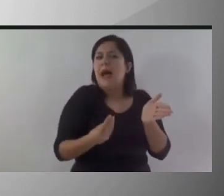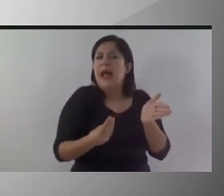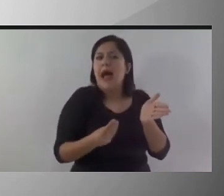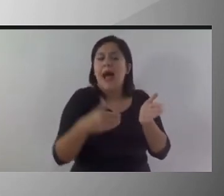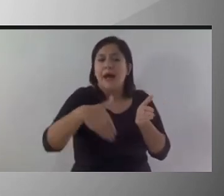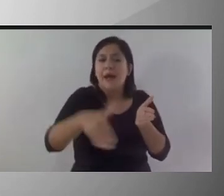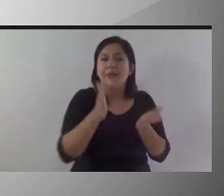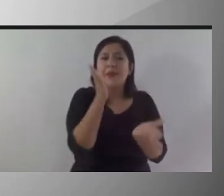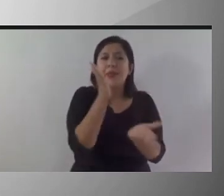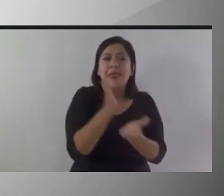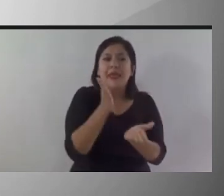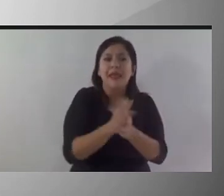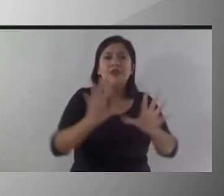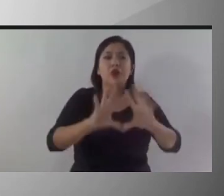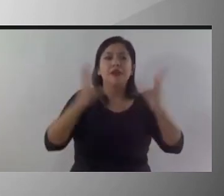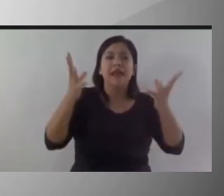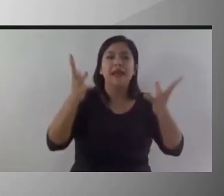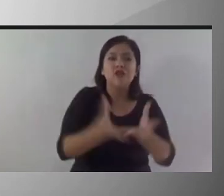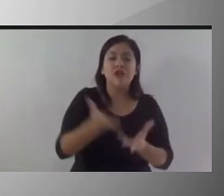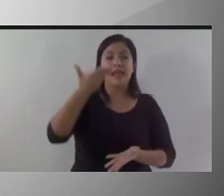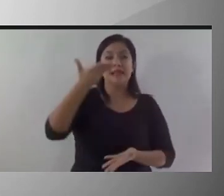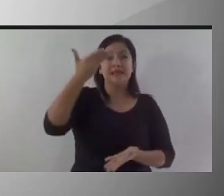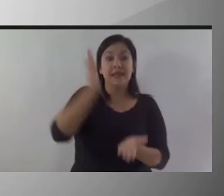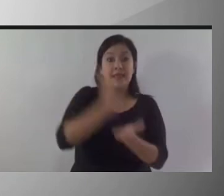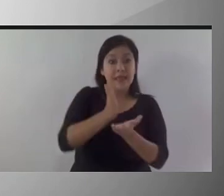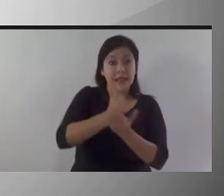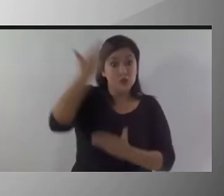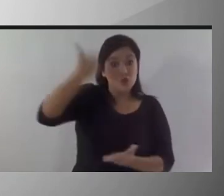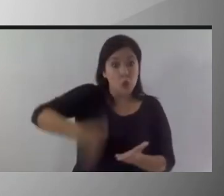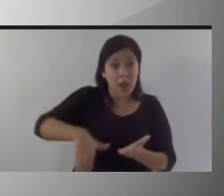la aplicación de los derechos internacionales de derechos humanos